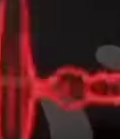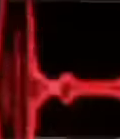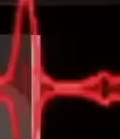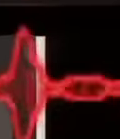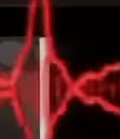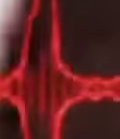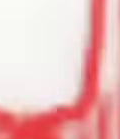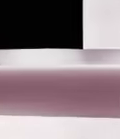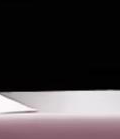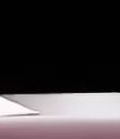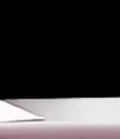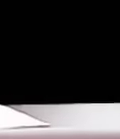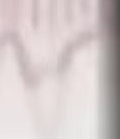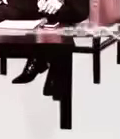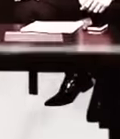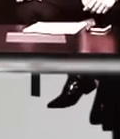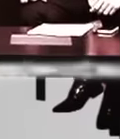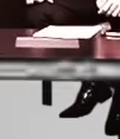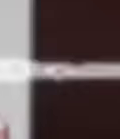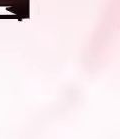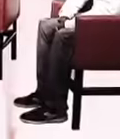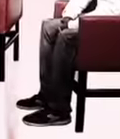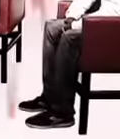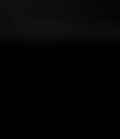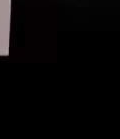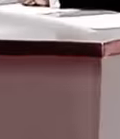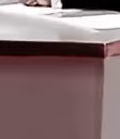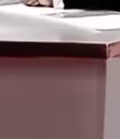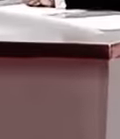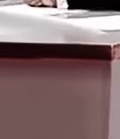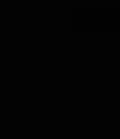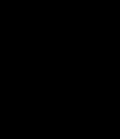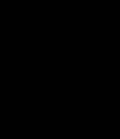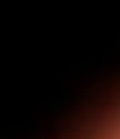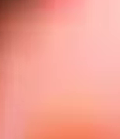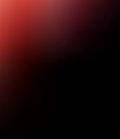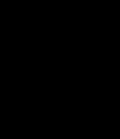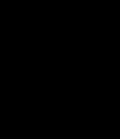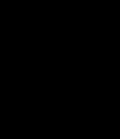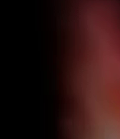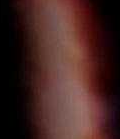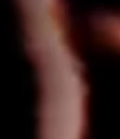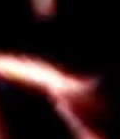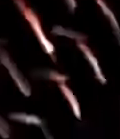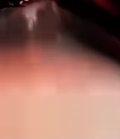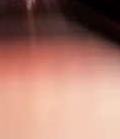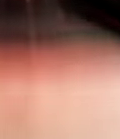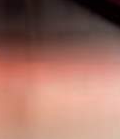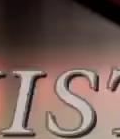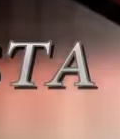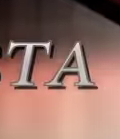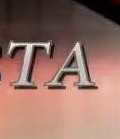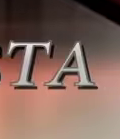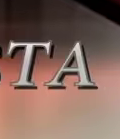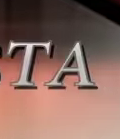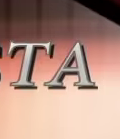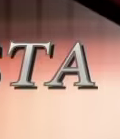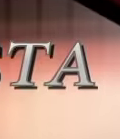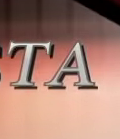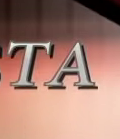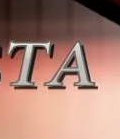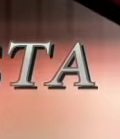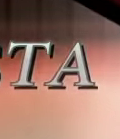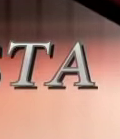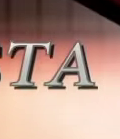esta mañana nos da mucho gusto que esté aquí en el estudo de México al día esta mañana damos la bienvenida en el estudo de México al